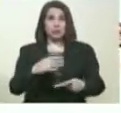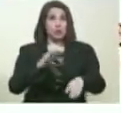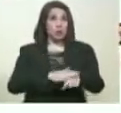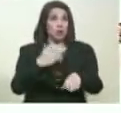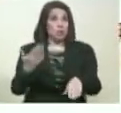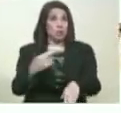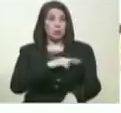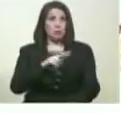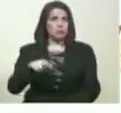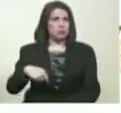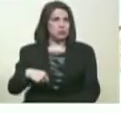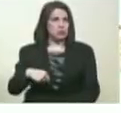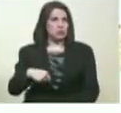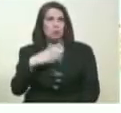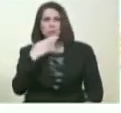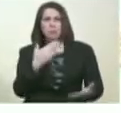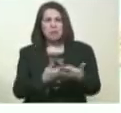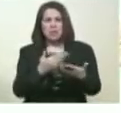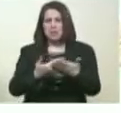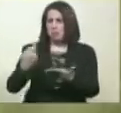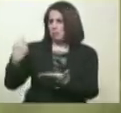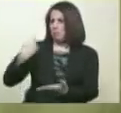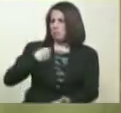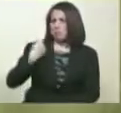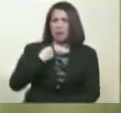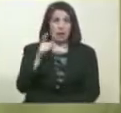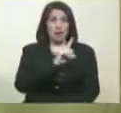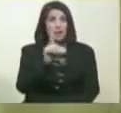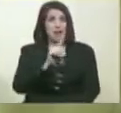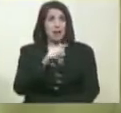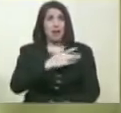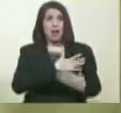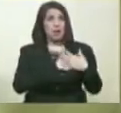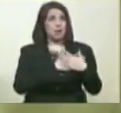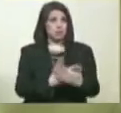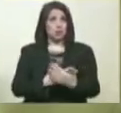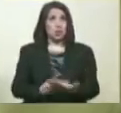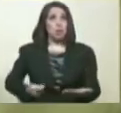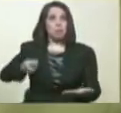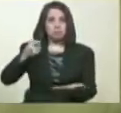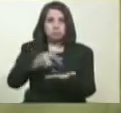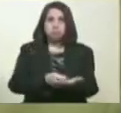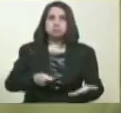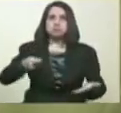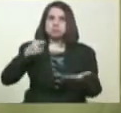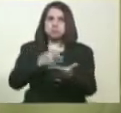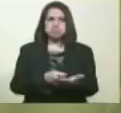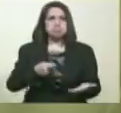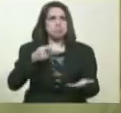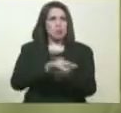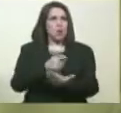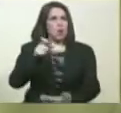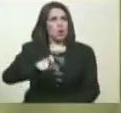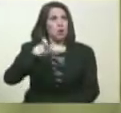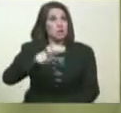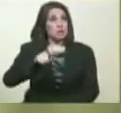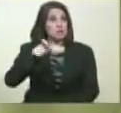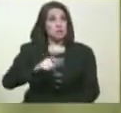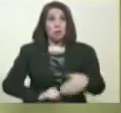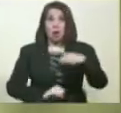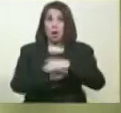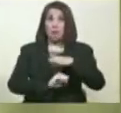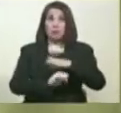nosotros de Dailaca no pedimos ni siquiera financiamiento. Nosotros estamos dispuestos a aportar todo lo justo y lo necesario para que podamos